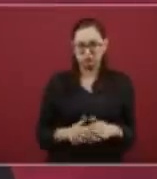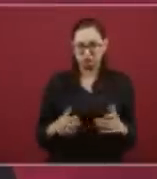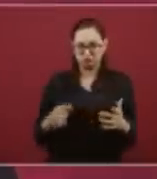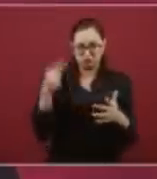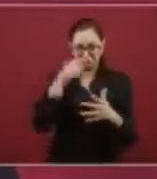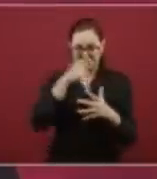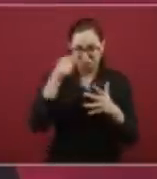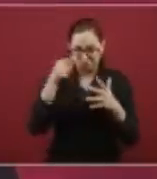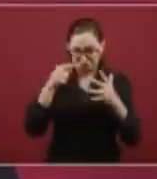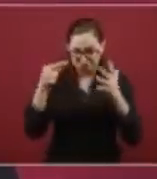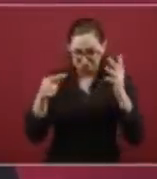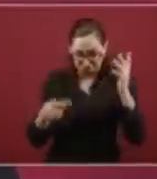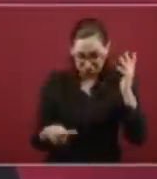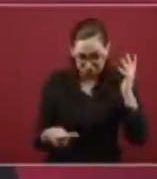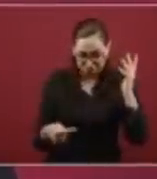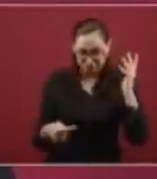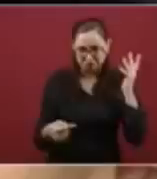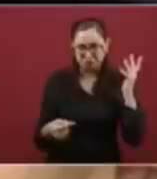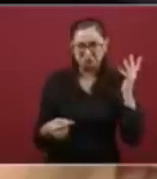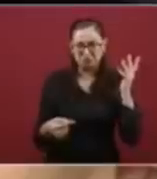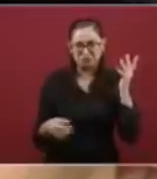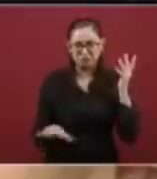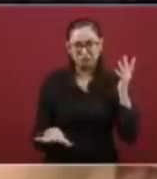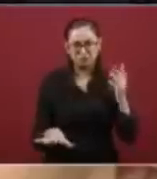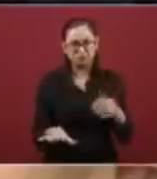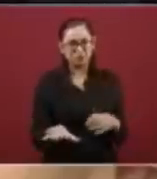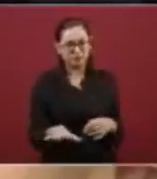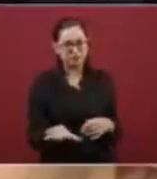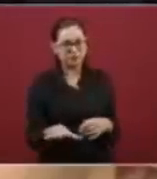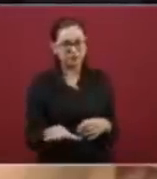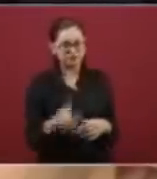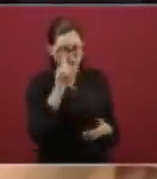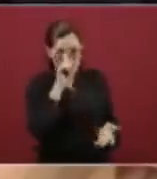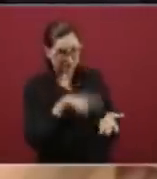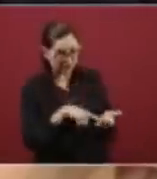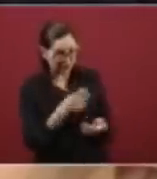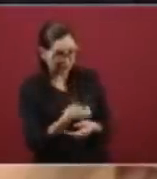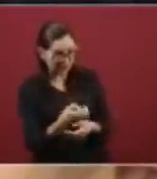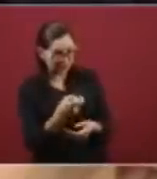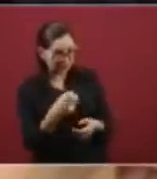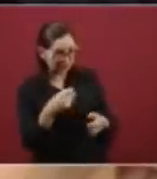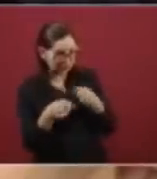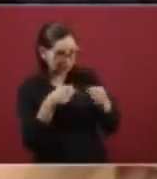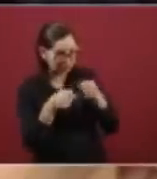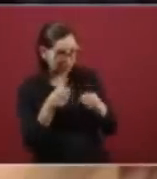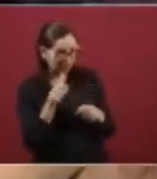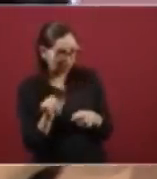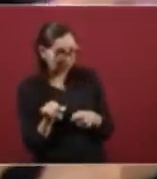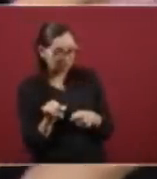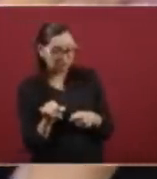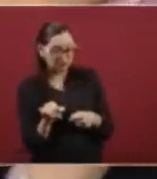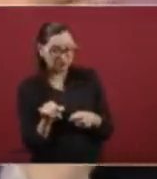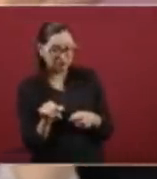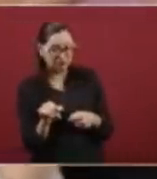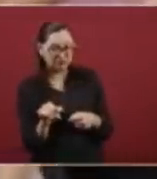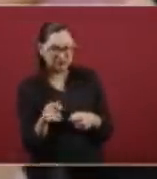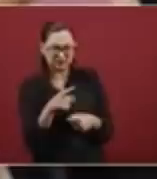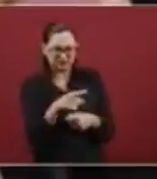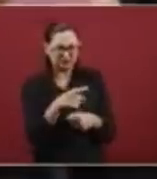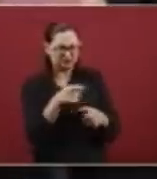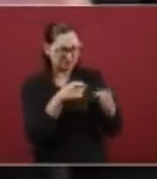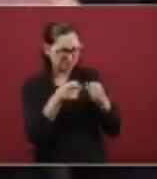no debe de ser. ¿Mande? ¿Cree que eso es la prensa, que sea doble cara, hipócrita, malintencionada la